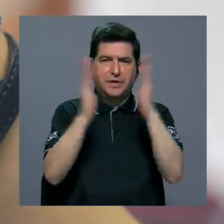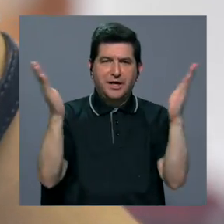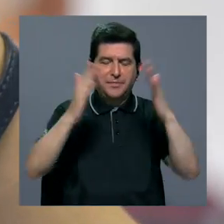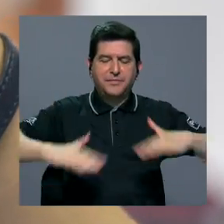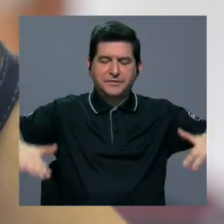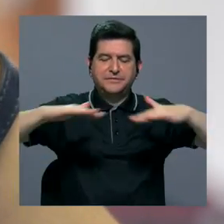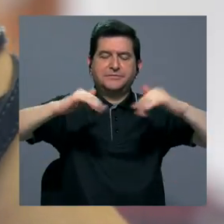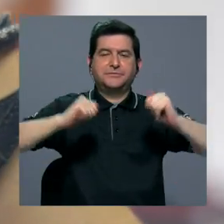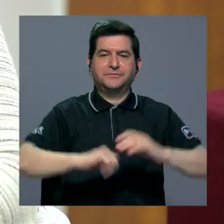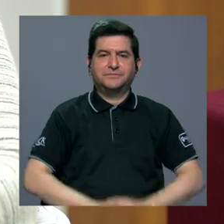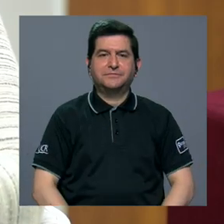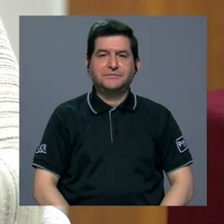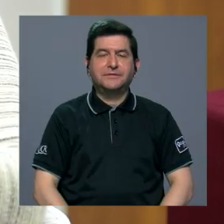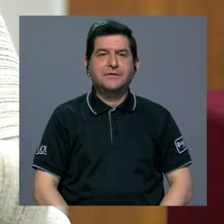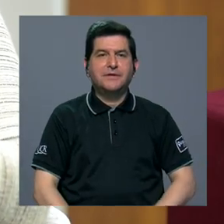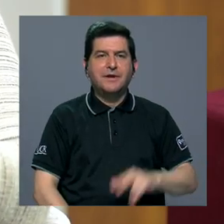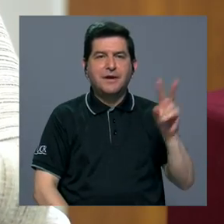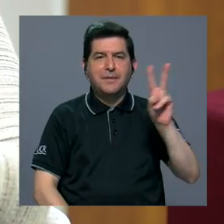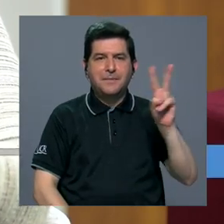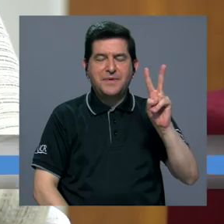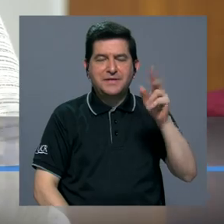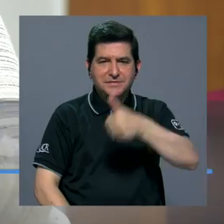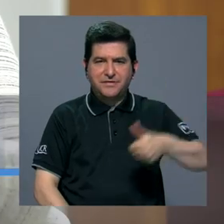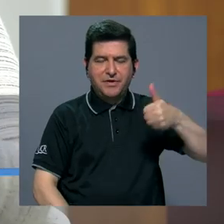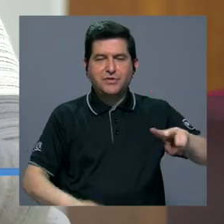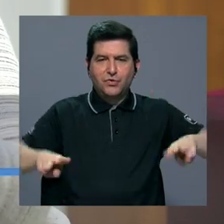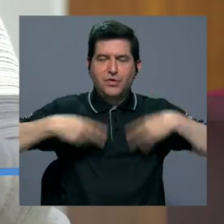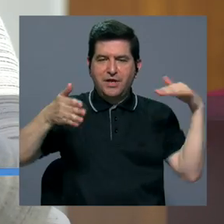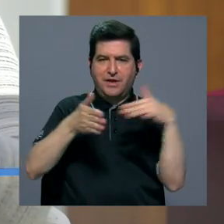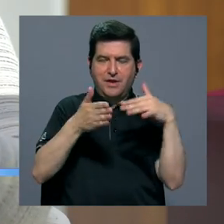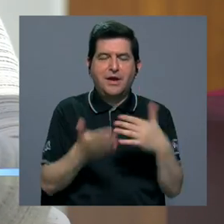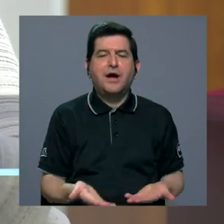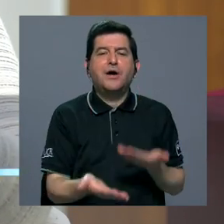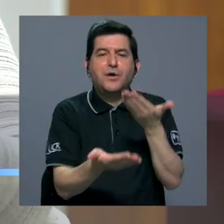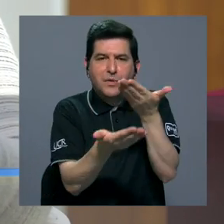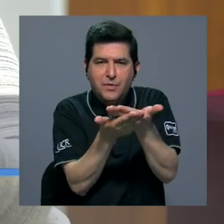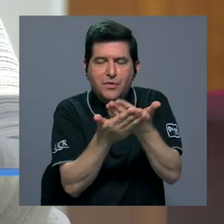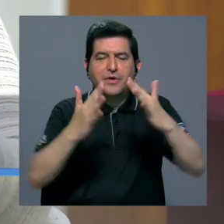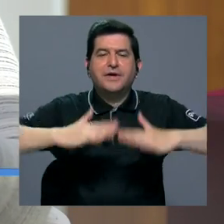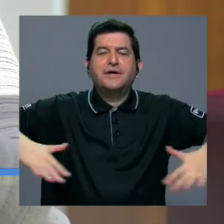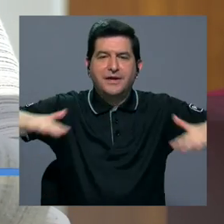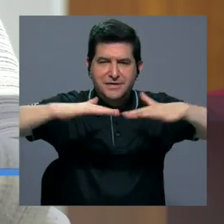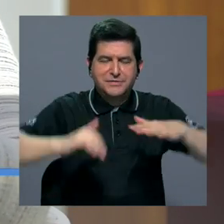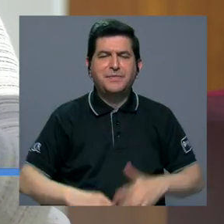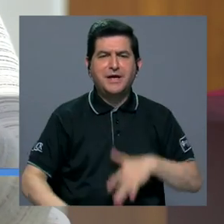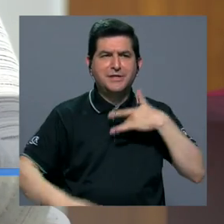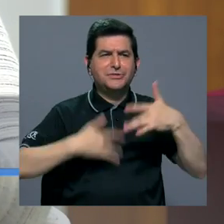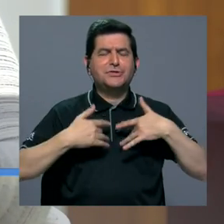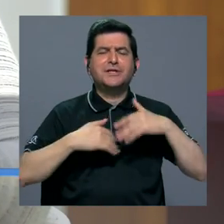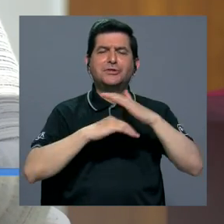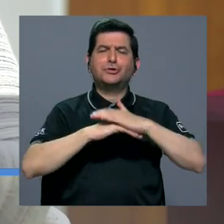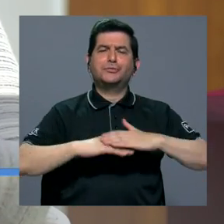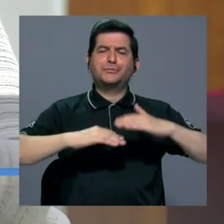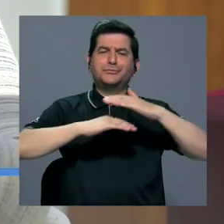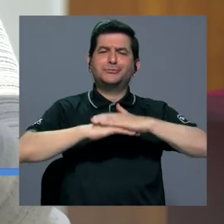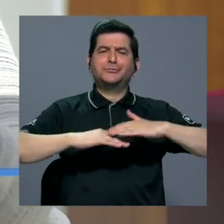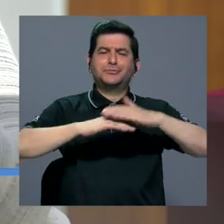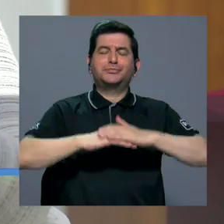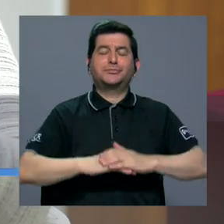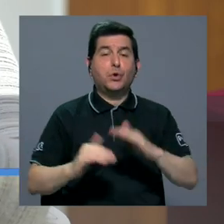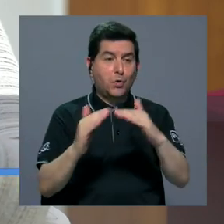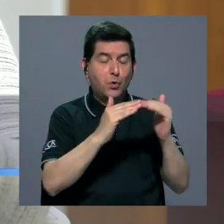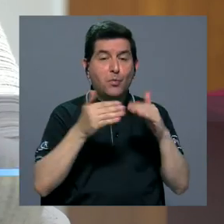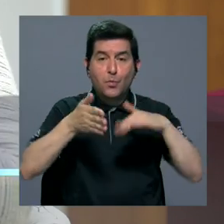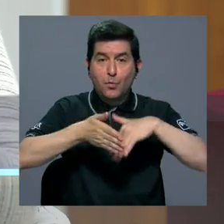apertura de este espacio. Desde la Vicerrectoría de Vida Estudiantil queremos ofrecer un espacio que se sienta acogedor y donde